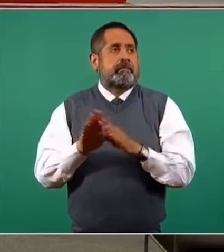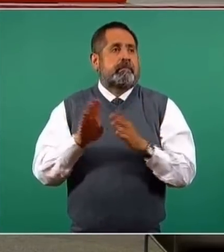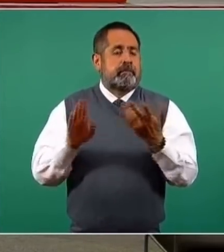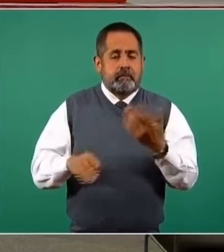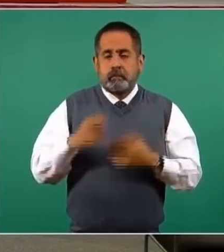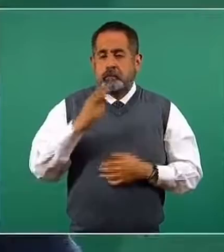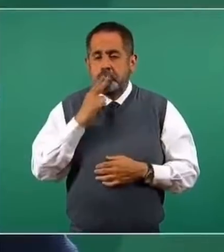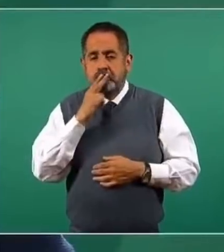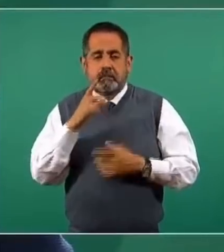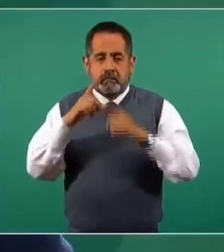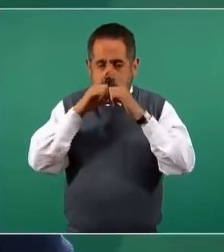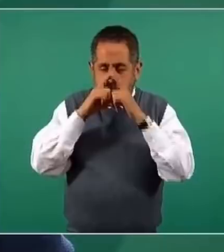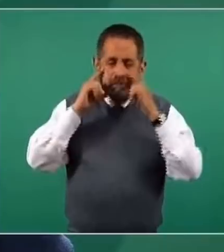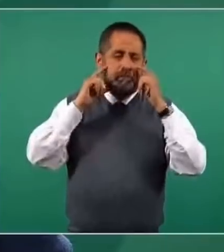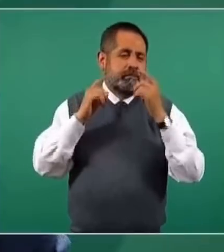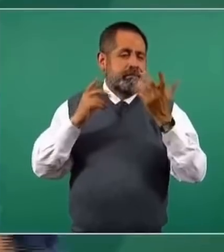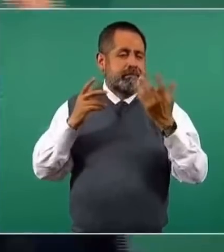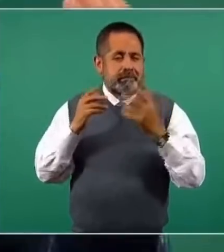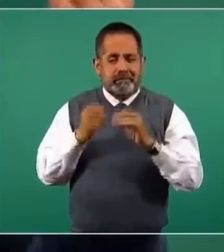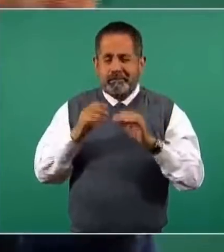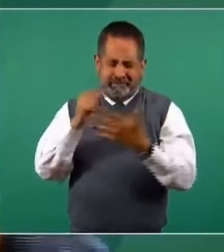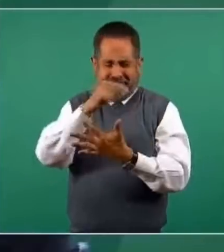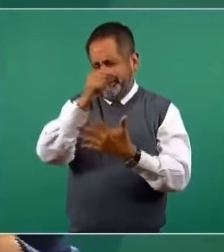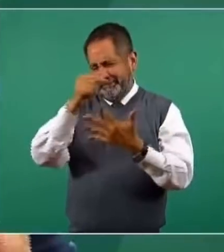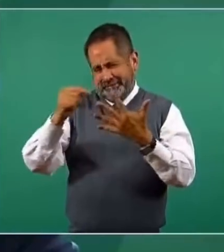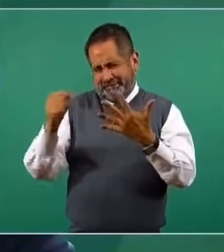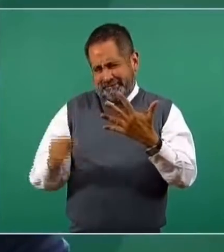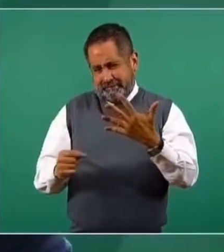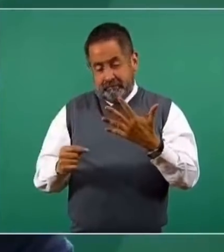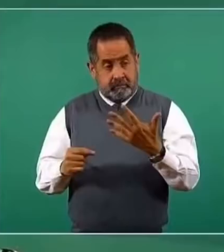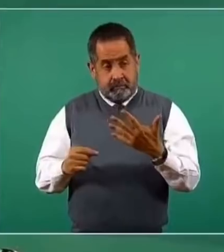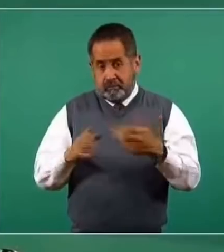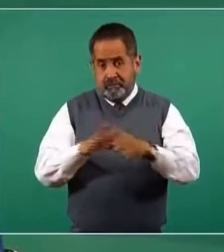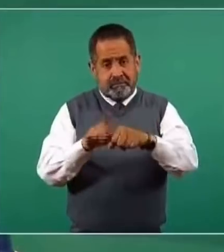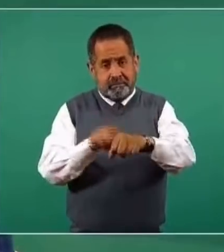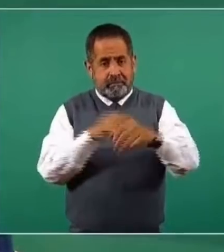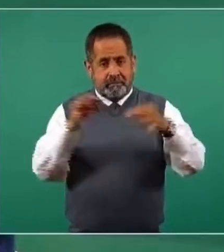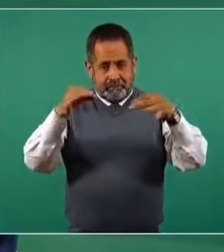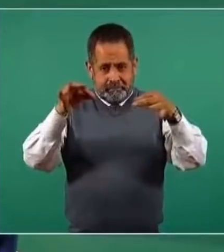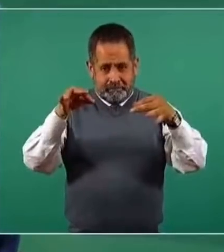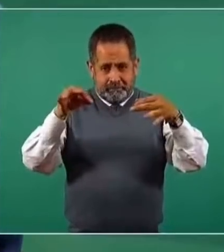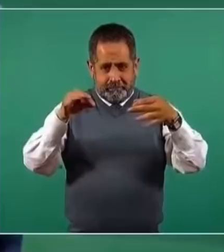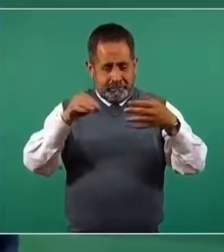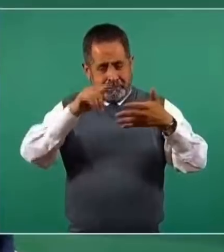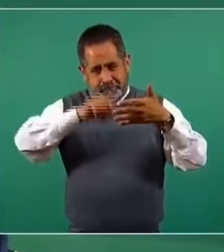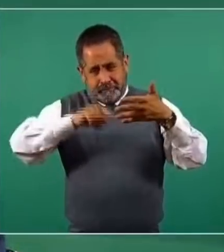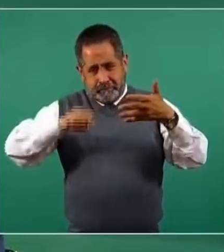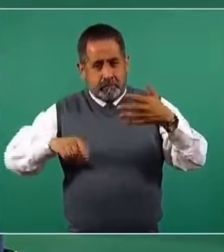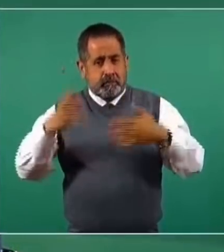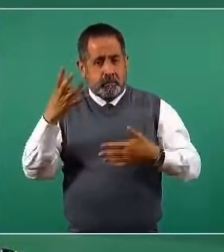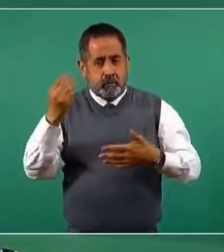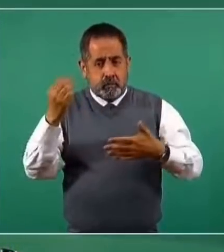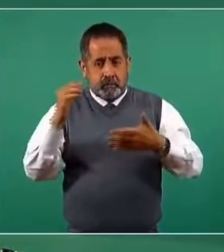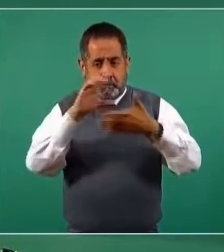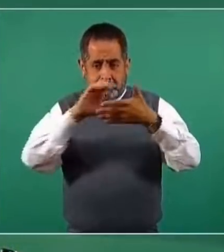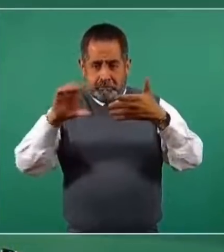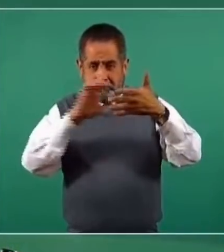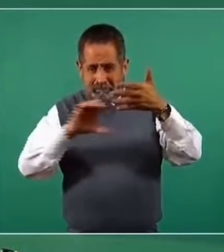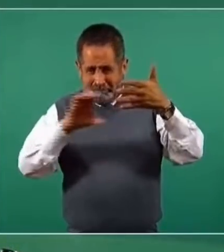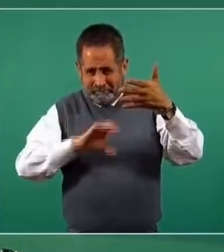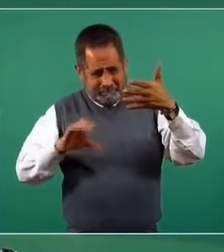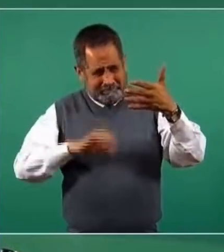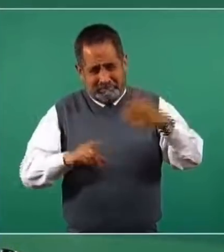el uso de los cubrebocas, todos. Es un documento muy extenso, con 9 capítulos generales y una serie